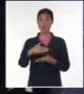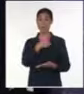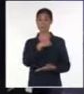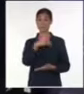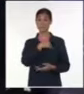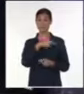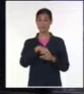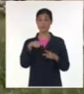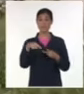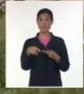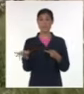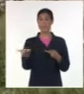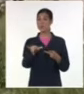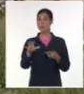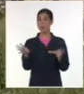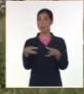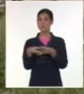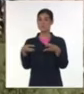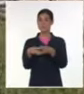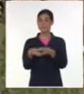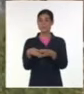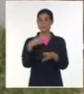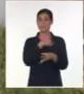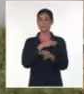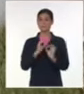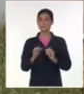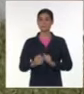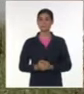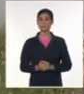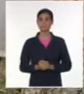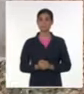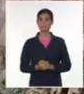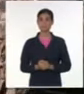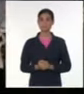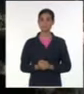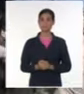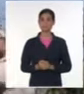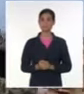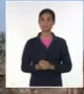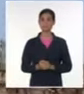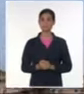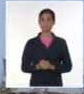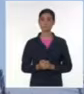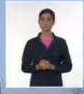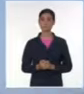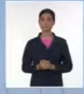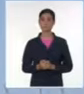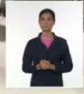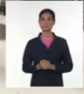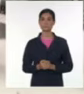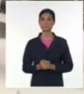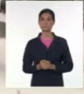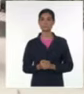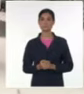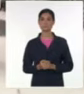las fuerzas del Pentágono. Desde Damasco, Siria, reportó Fadi Marouf,